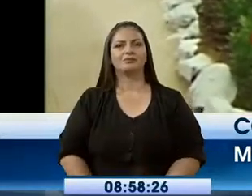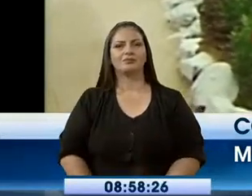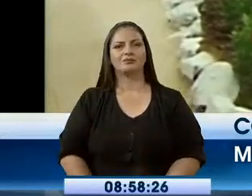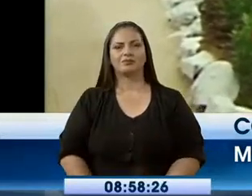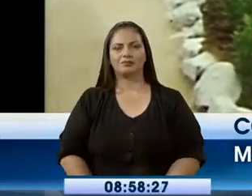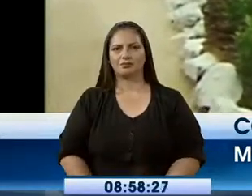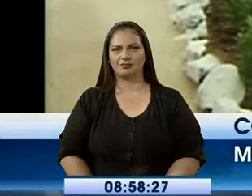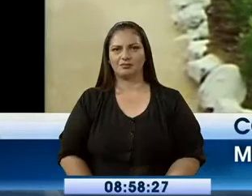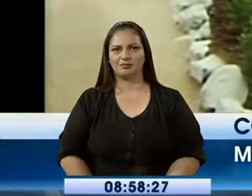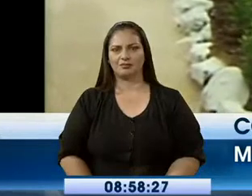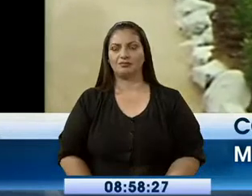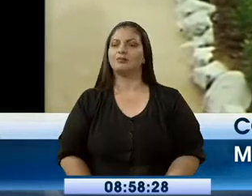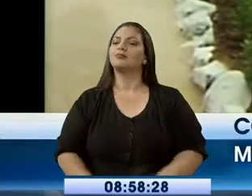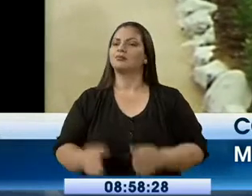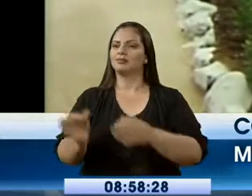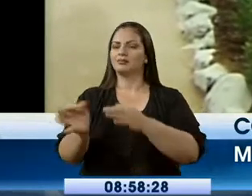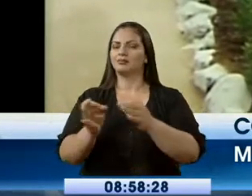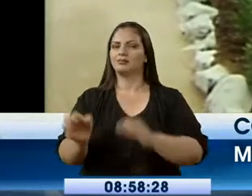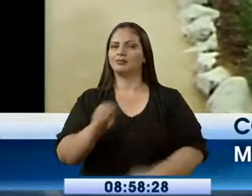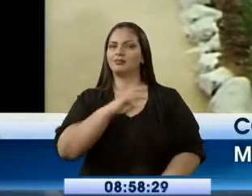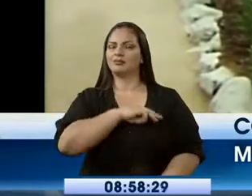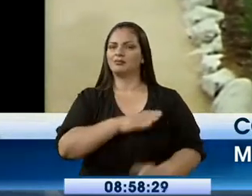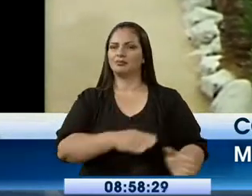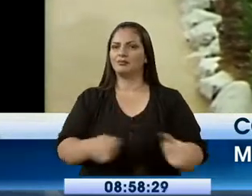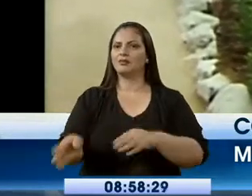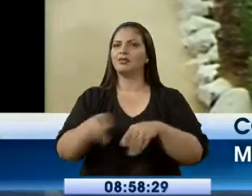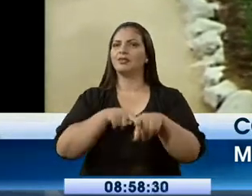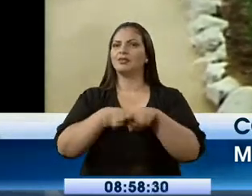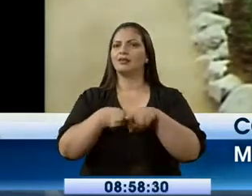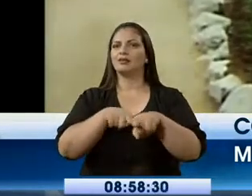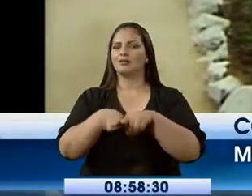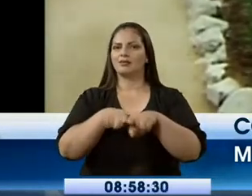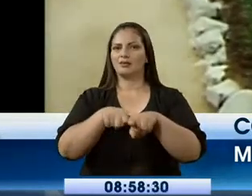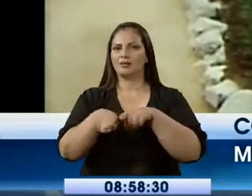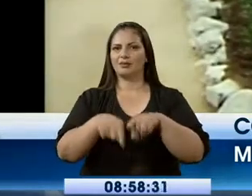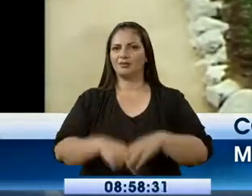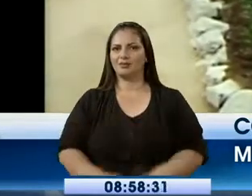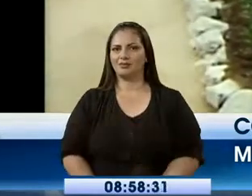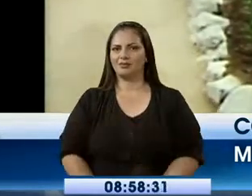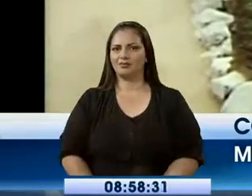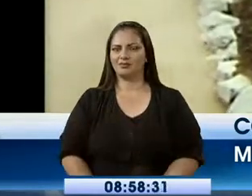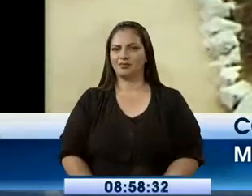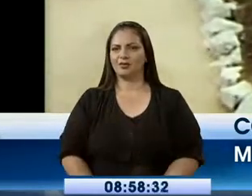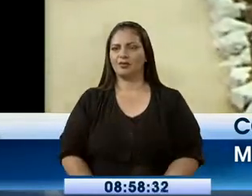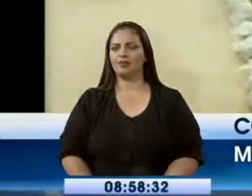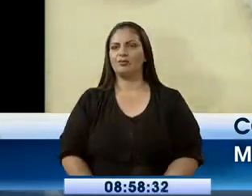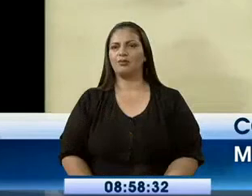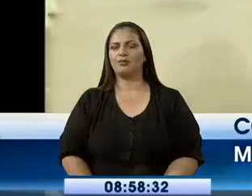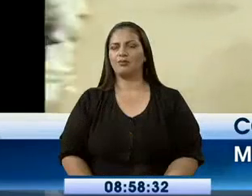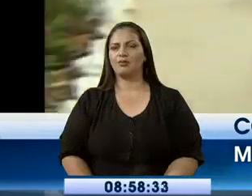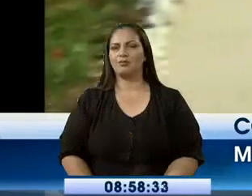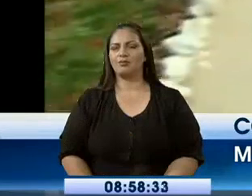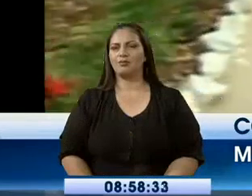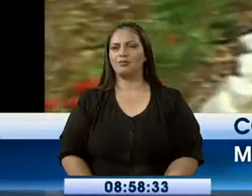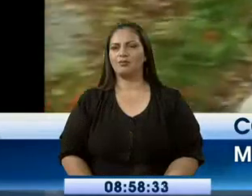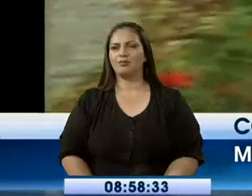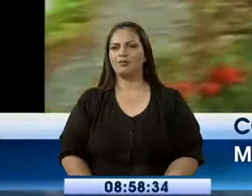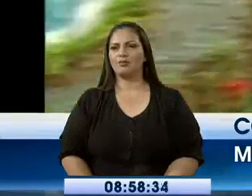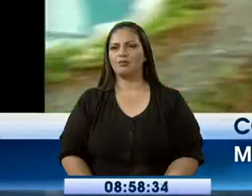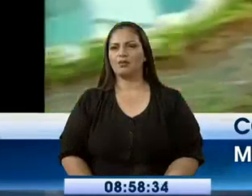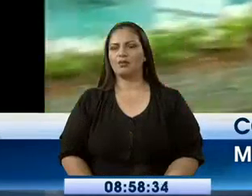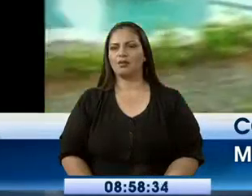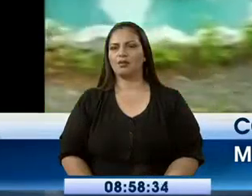buenos días, tiene una sola edición o emisión en el año. Hay 14